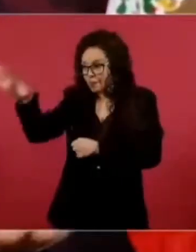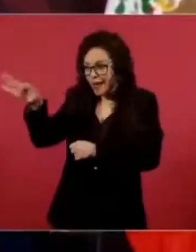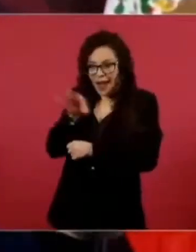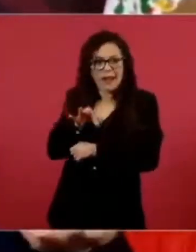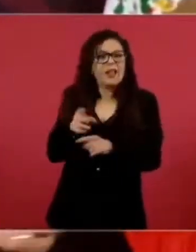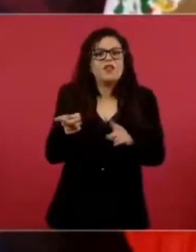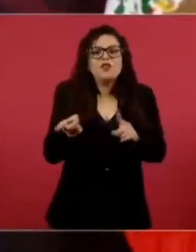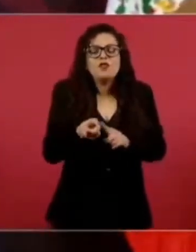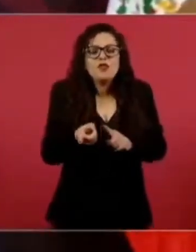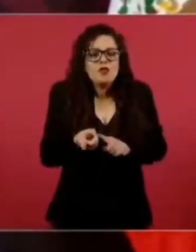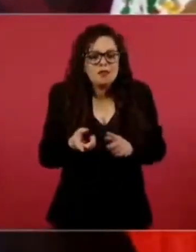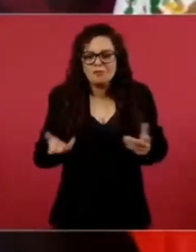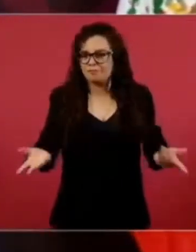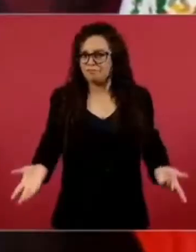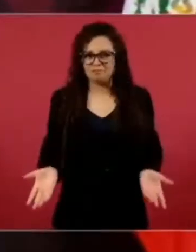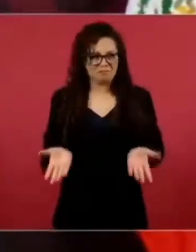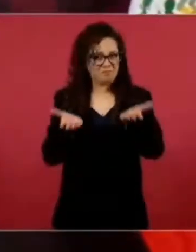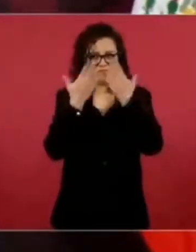¿Dónde los vas a